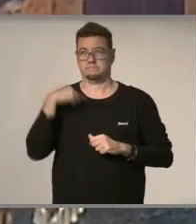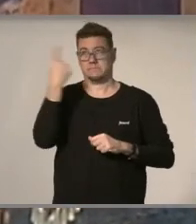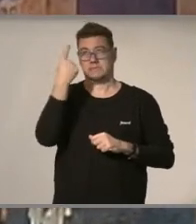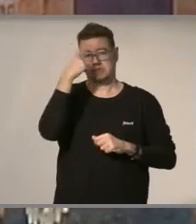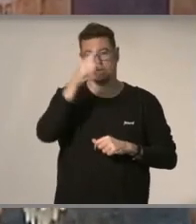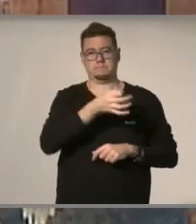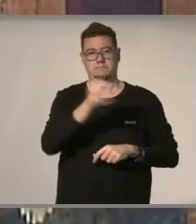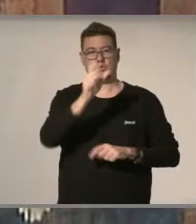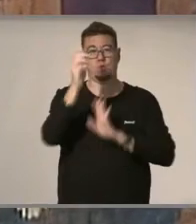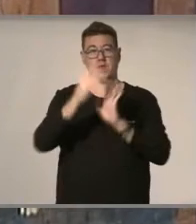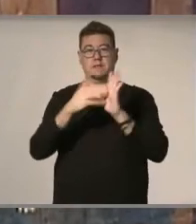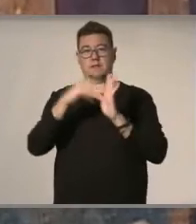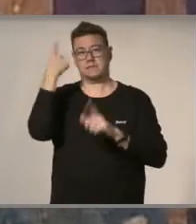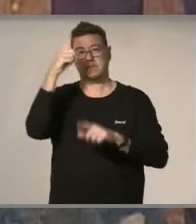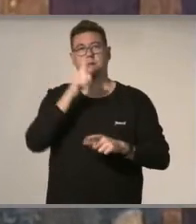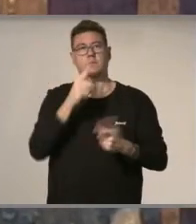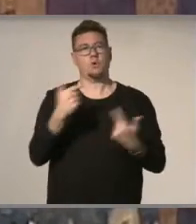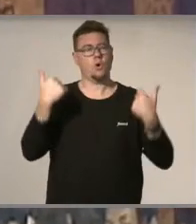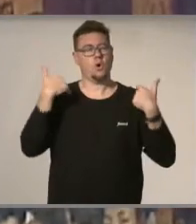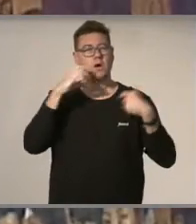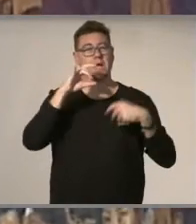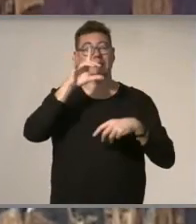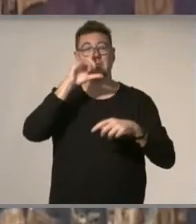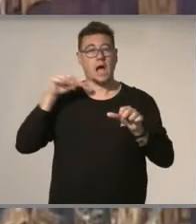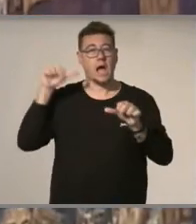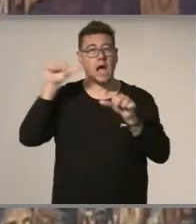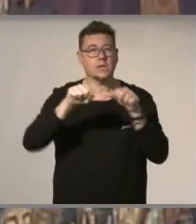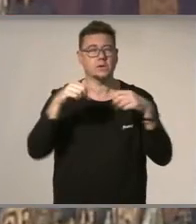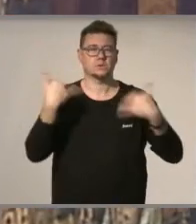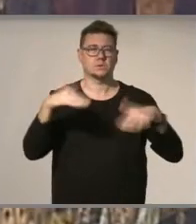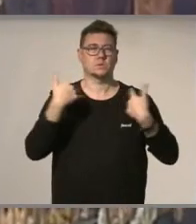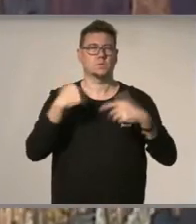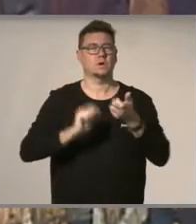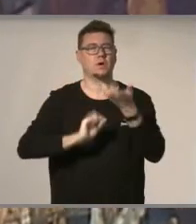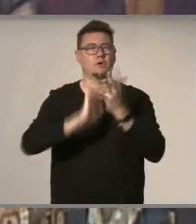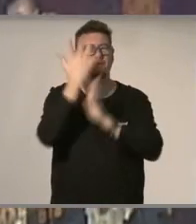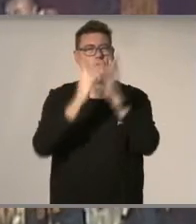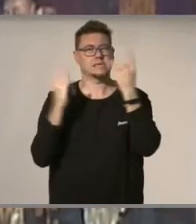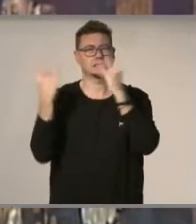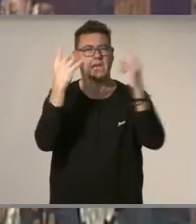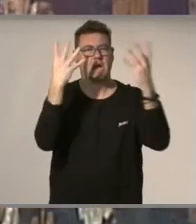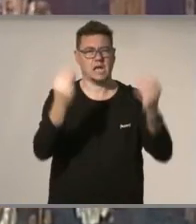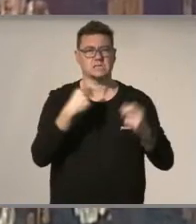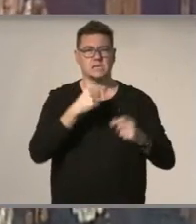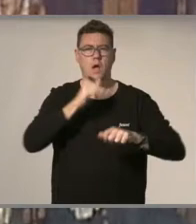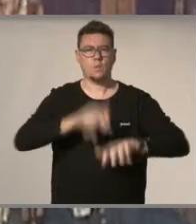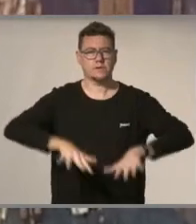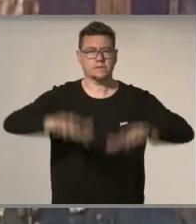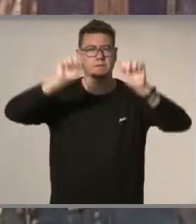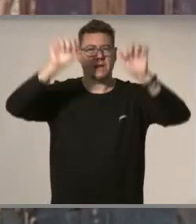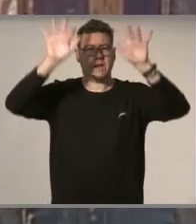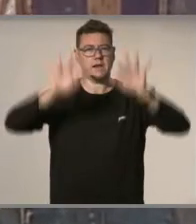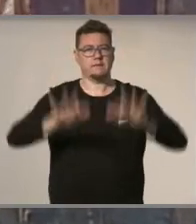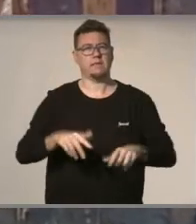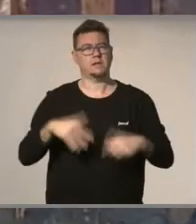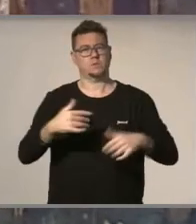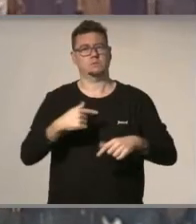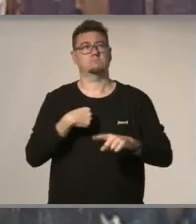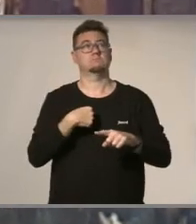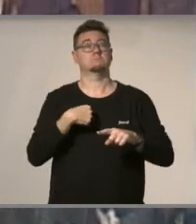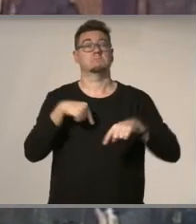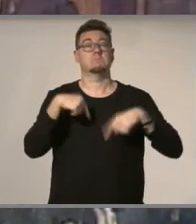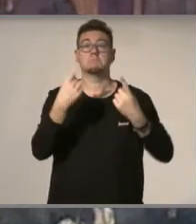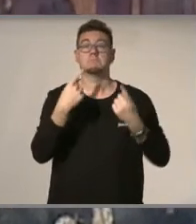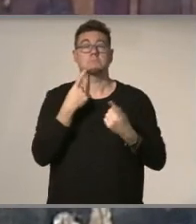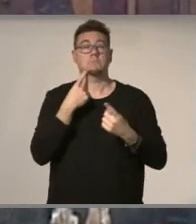en la Comunidad Valenciana, que ha sufrido en estos 15 años importantes incendios forestales, inundaciones y nevadas que han podido contar con